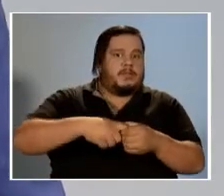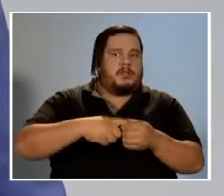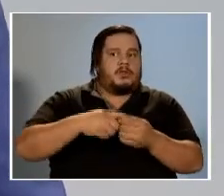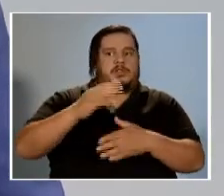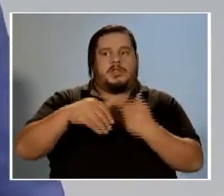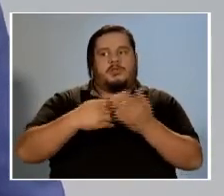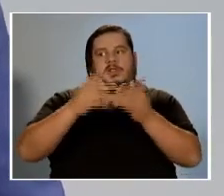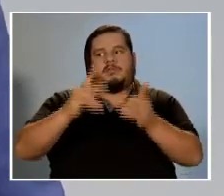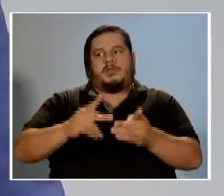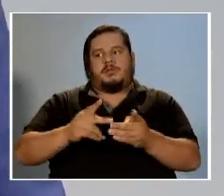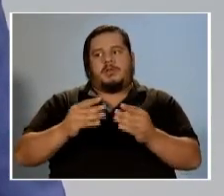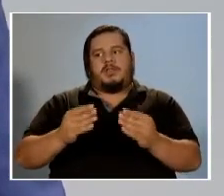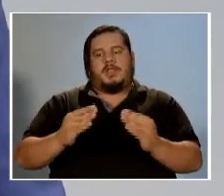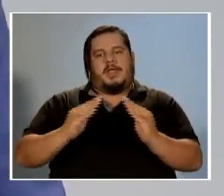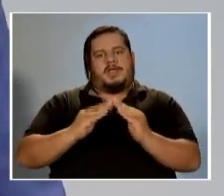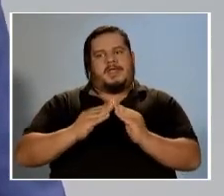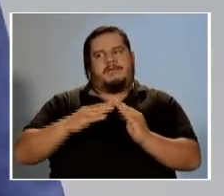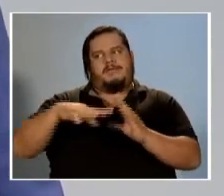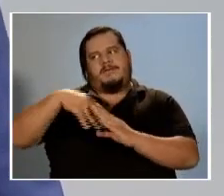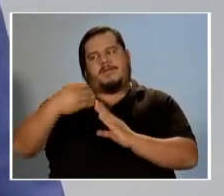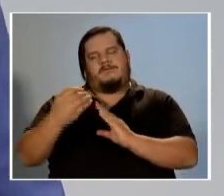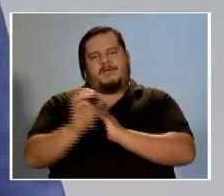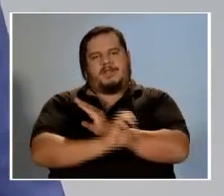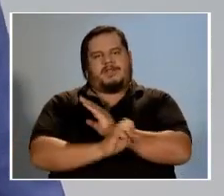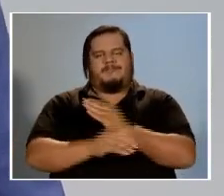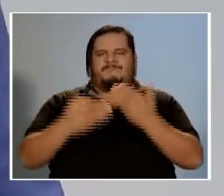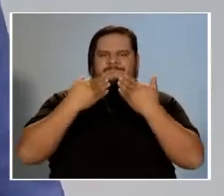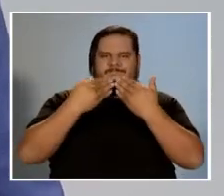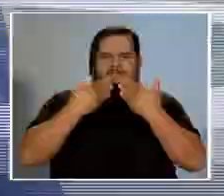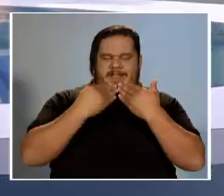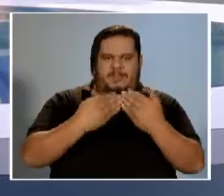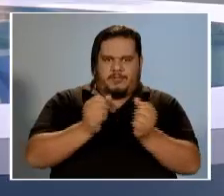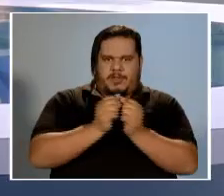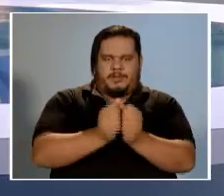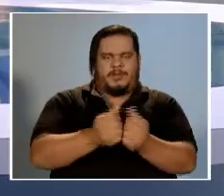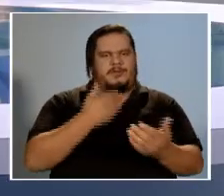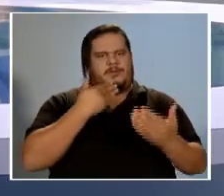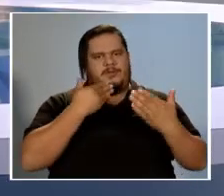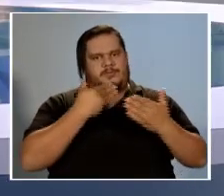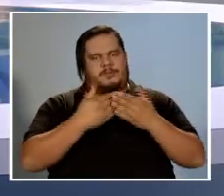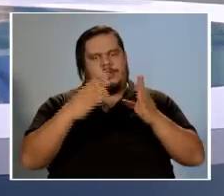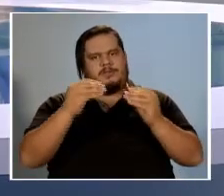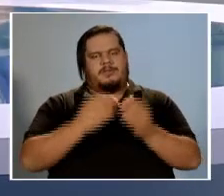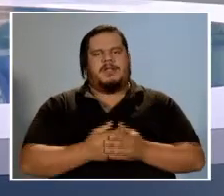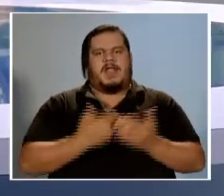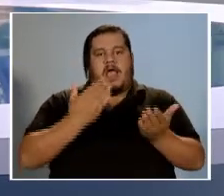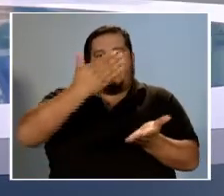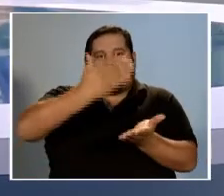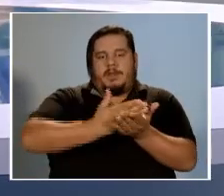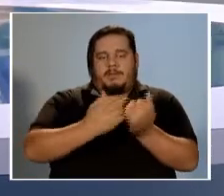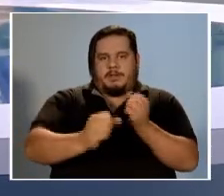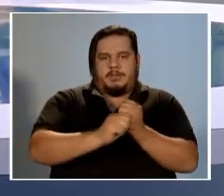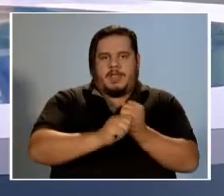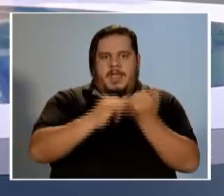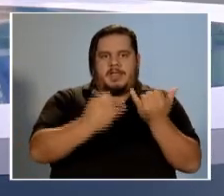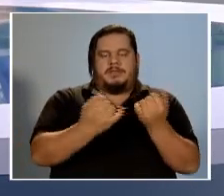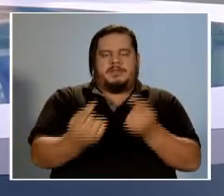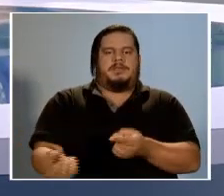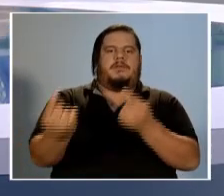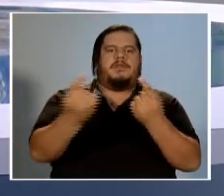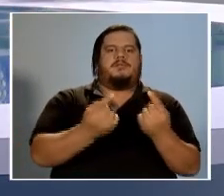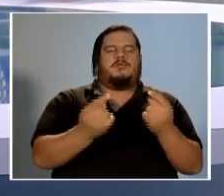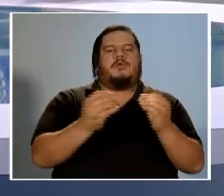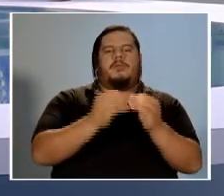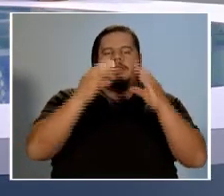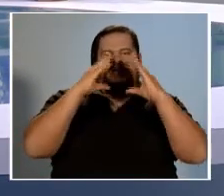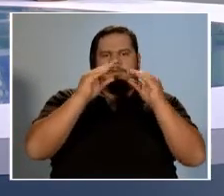Andrei, pero se nos ha acabado el tiempo. Gracias por acompañarnos esta noche. Muchas gracias, buenas noches. Buenas noches. Vamos a una pausa, regresamos con más